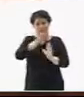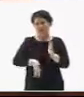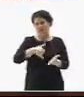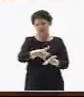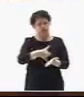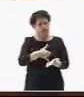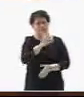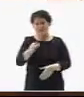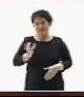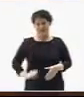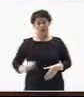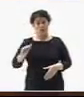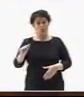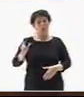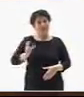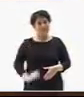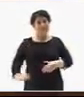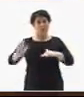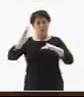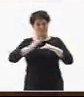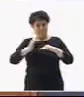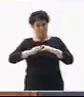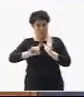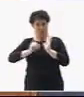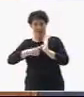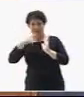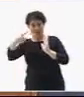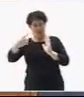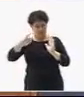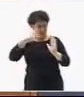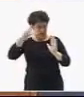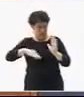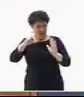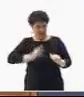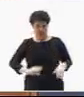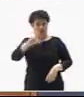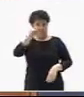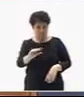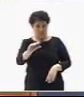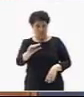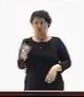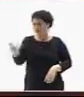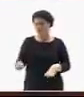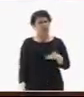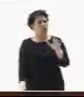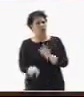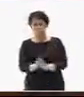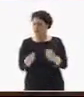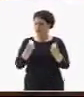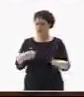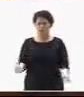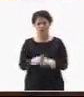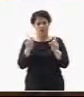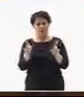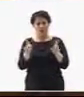por debajo del salario mínimo interprofesional. Usted sigue siendo el presidente de una región que a